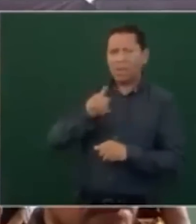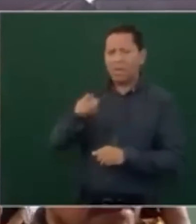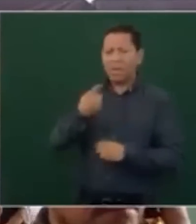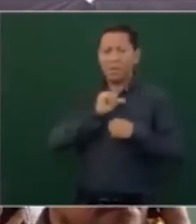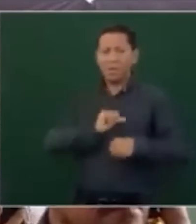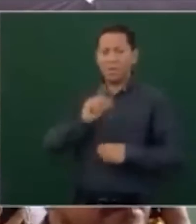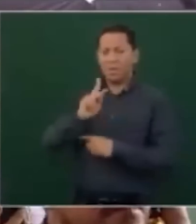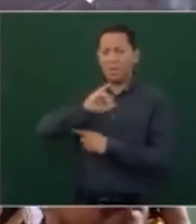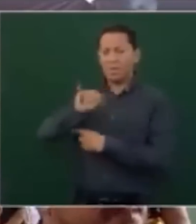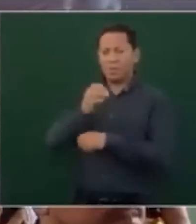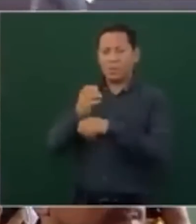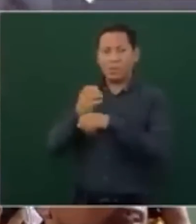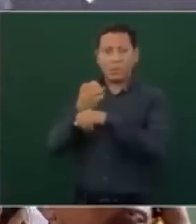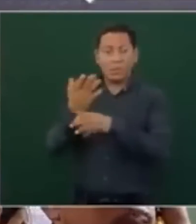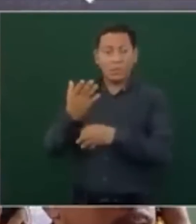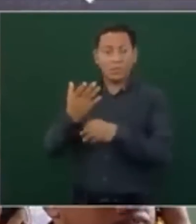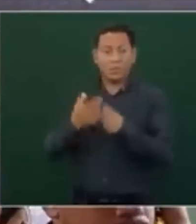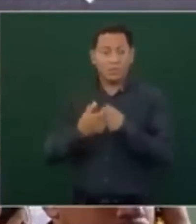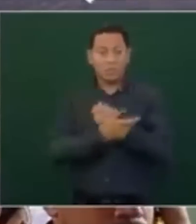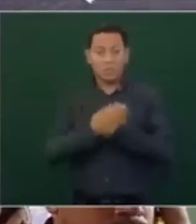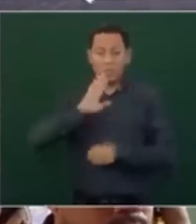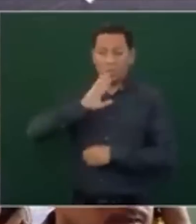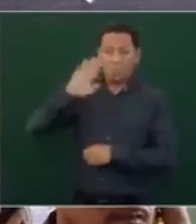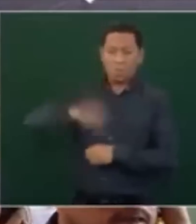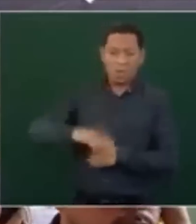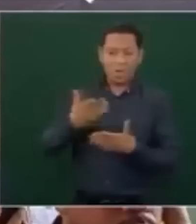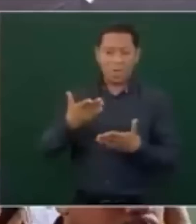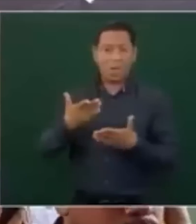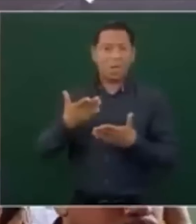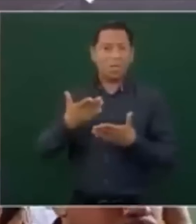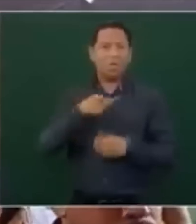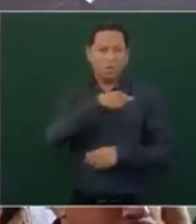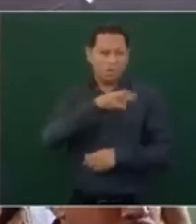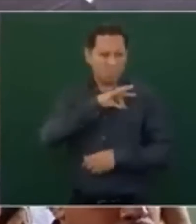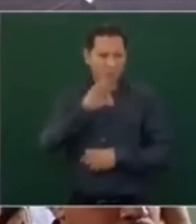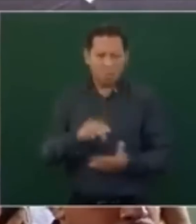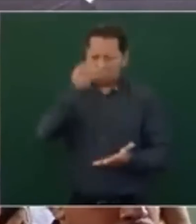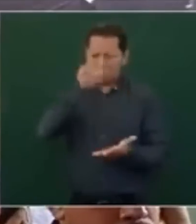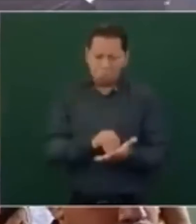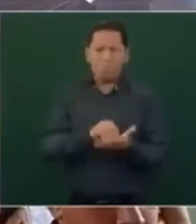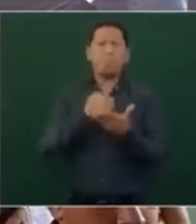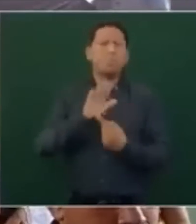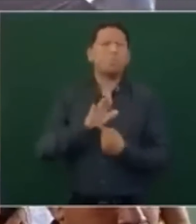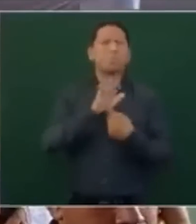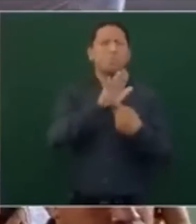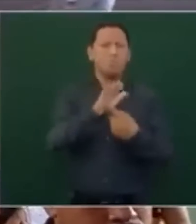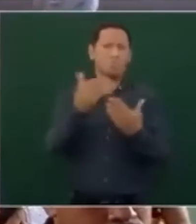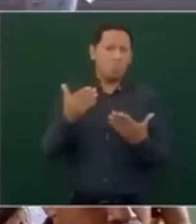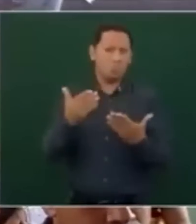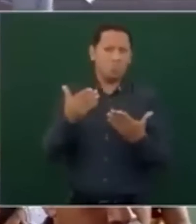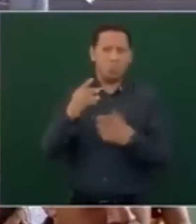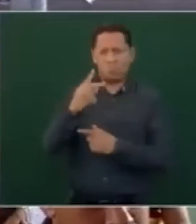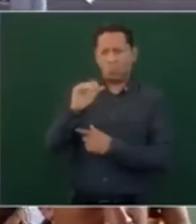Judicial. Es la primera pregunta, si nos pudiera explicar por qué no a través de un decreto. Usted ha convocado al Plan C,